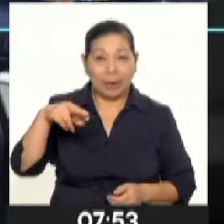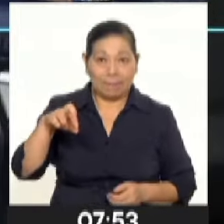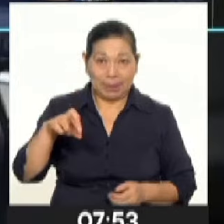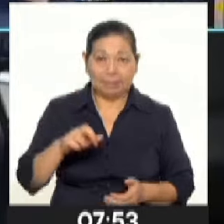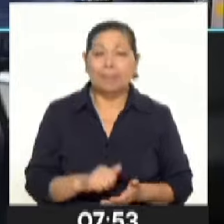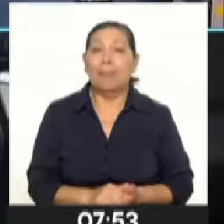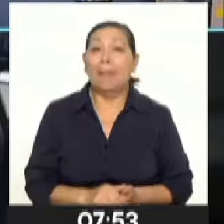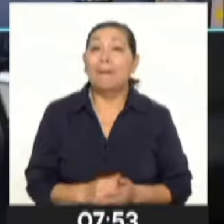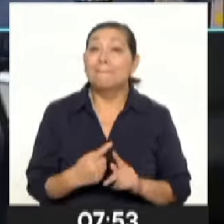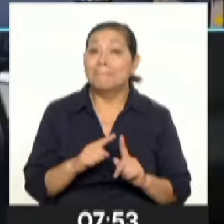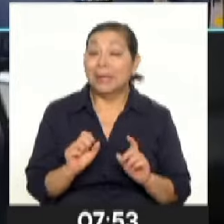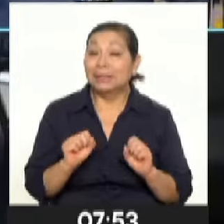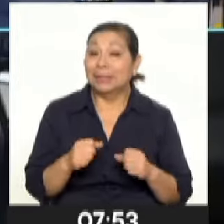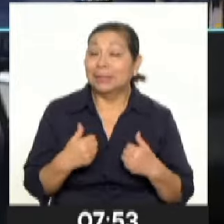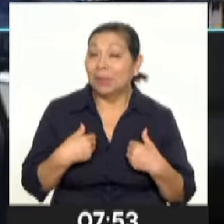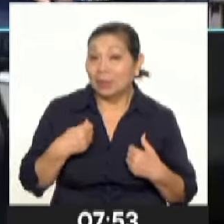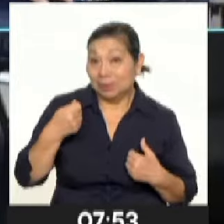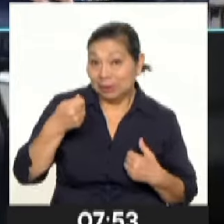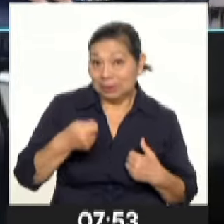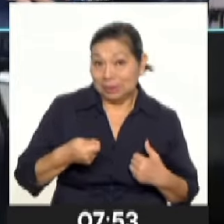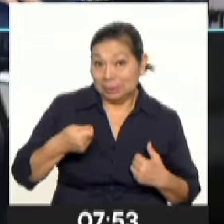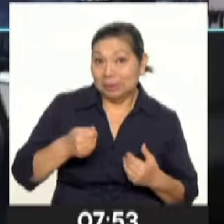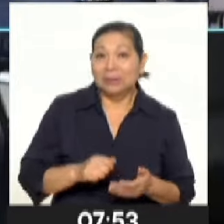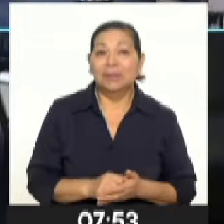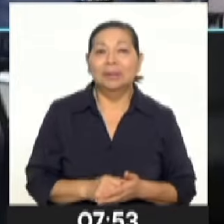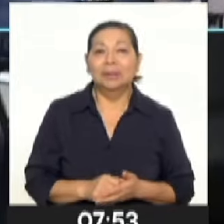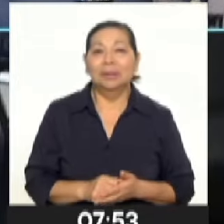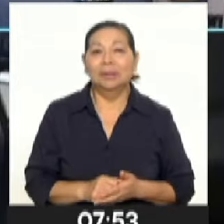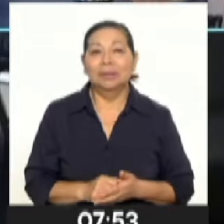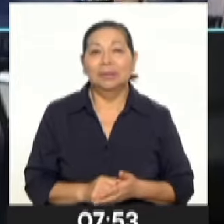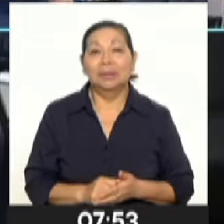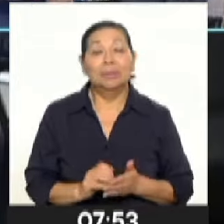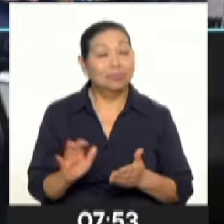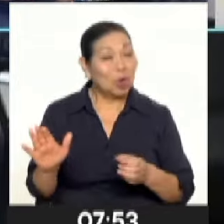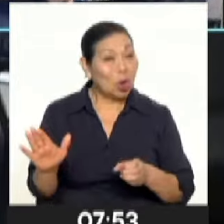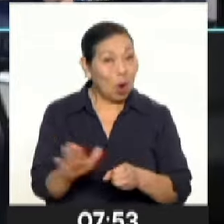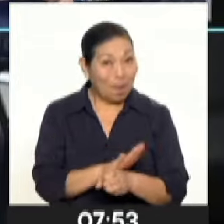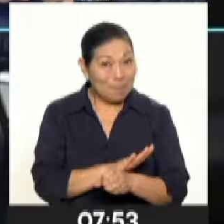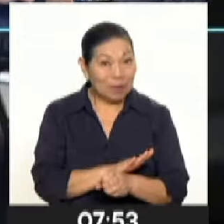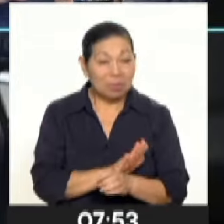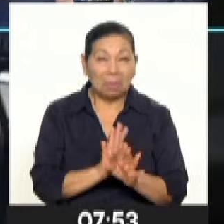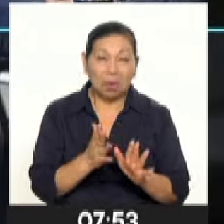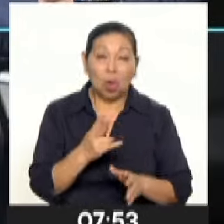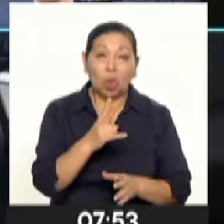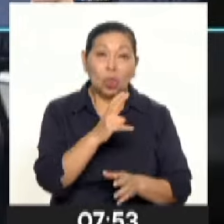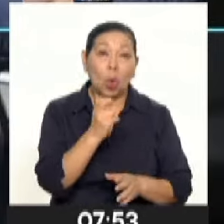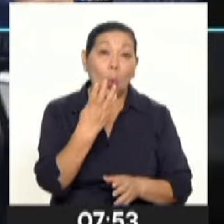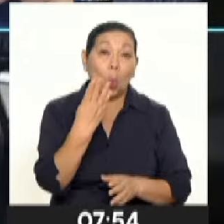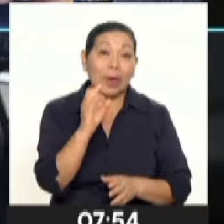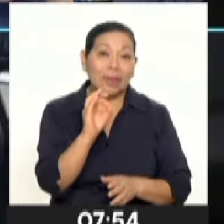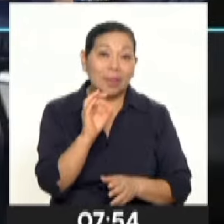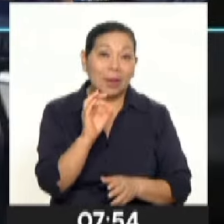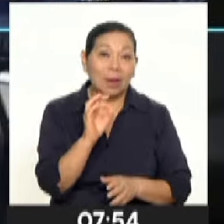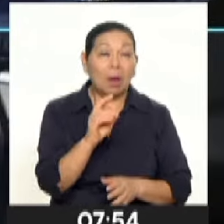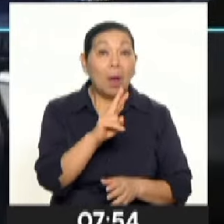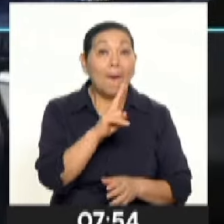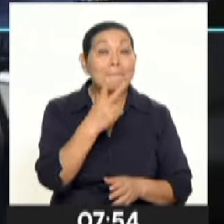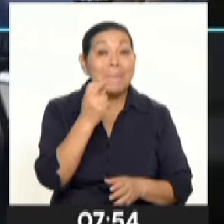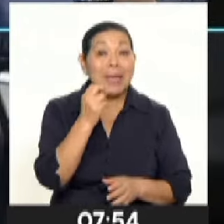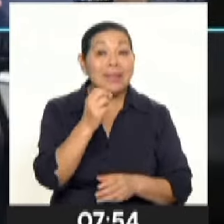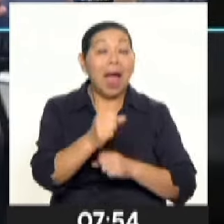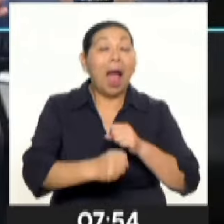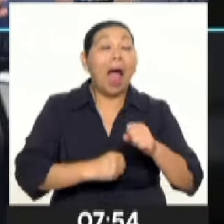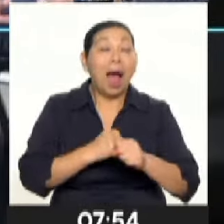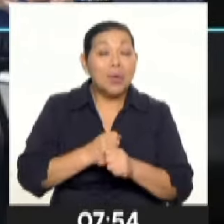ojo, para que yo tenga pensión en ese sistema, la pensión completa al menos, tengo que aportar por lo menos 240 meses. O sea, tengo que tener 20 años